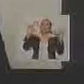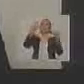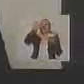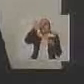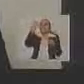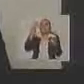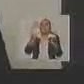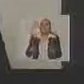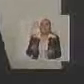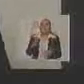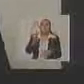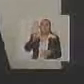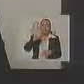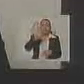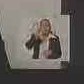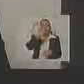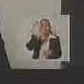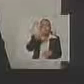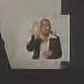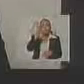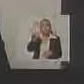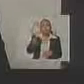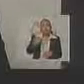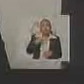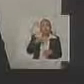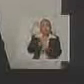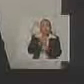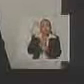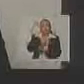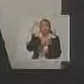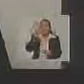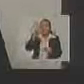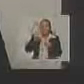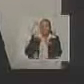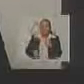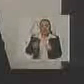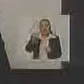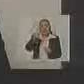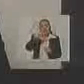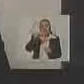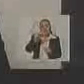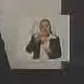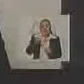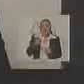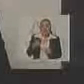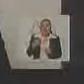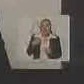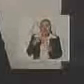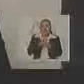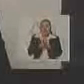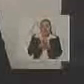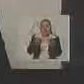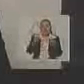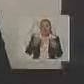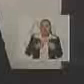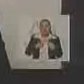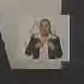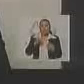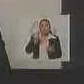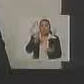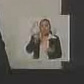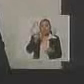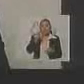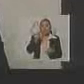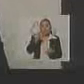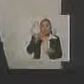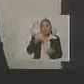invito, vecinas y vecinos, a acabar con esto el próximo 7 de junio. Hay un camino, es claro, y es que me den